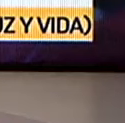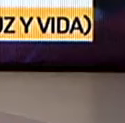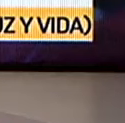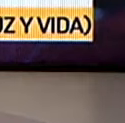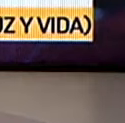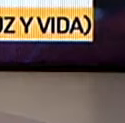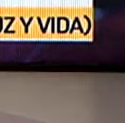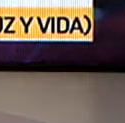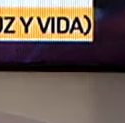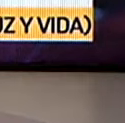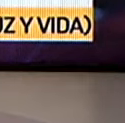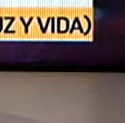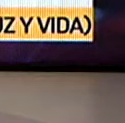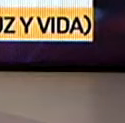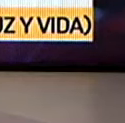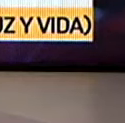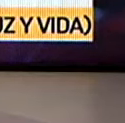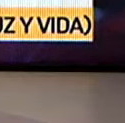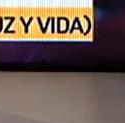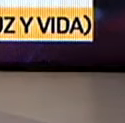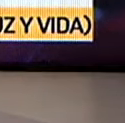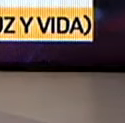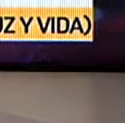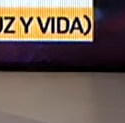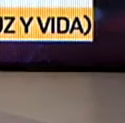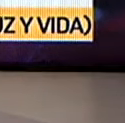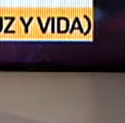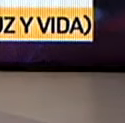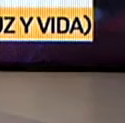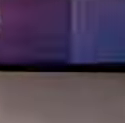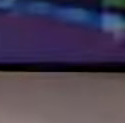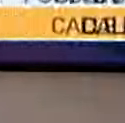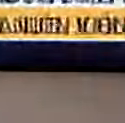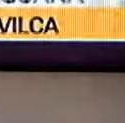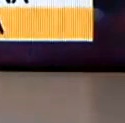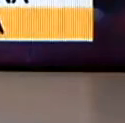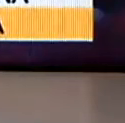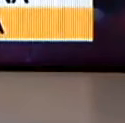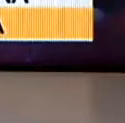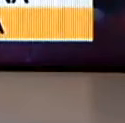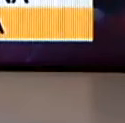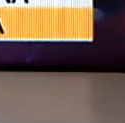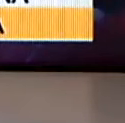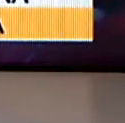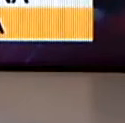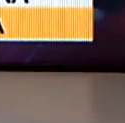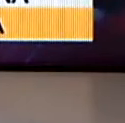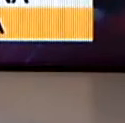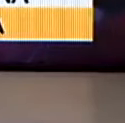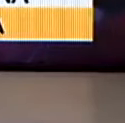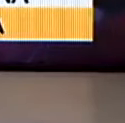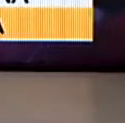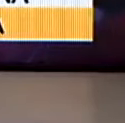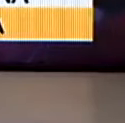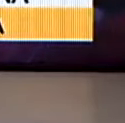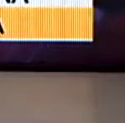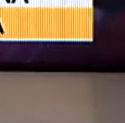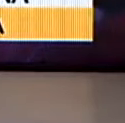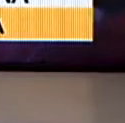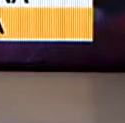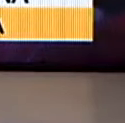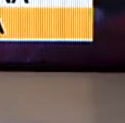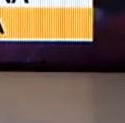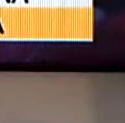calle Manuela León y Avenida Abdón Calderón en Luz y Vida. Por otro lado, el vecino David Ñato denuncia